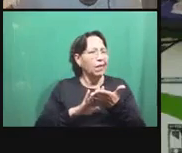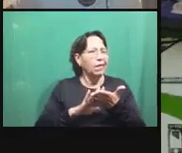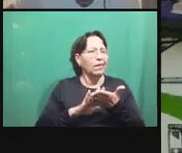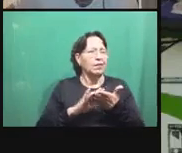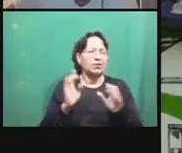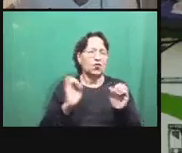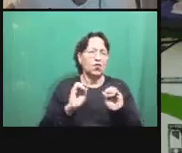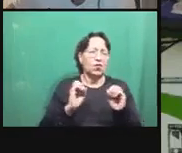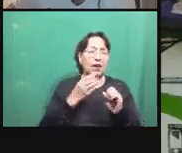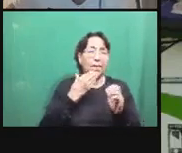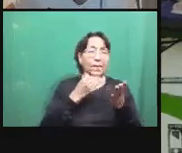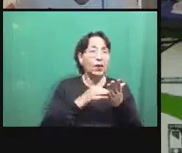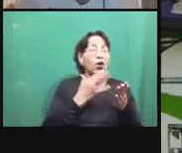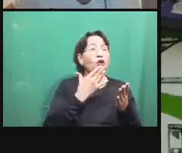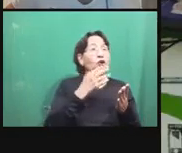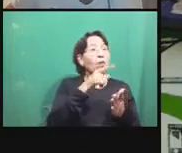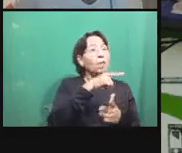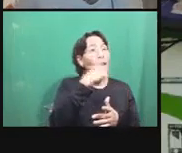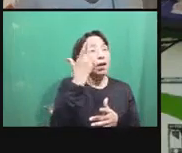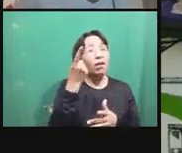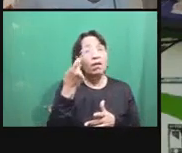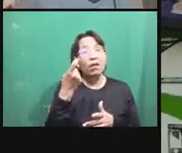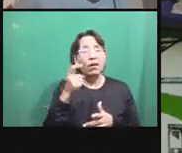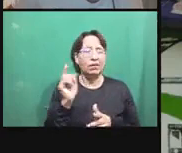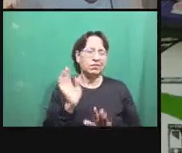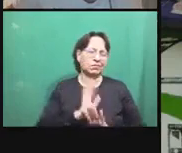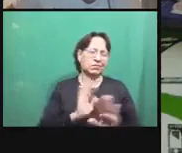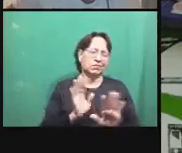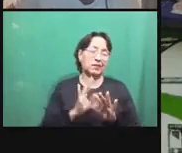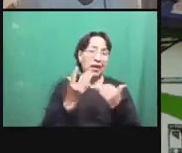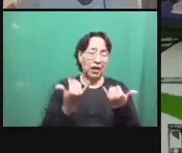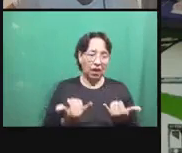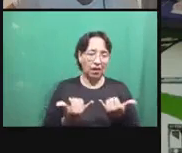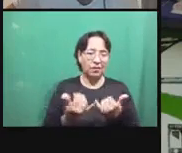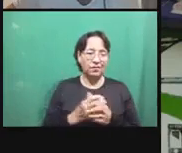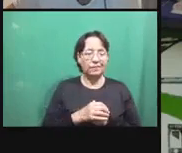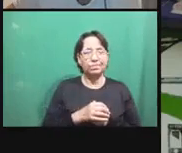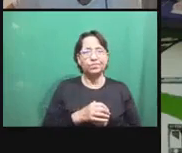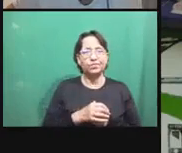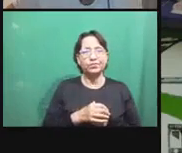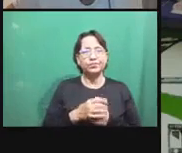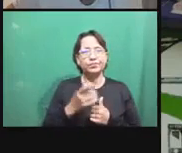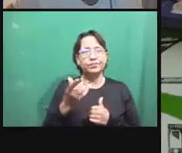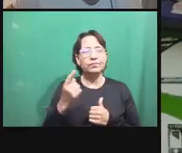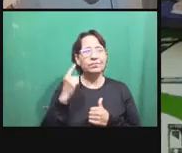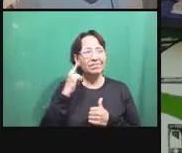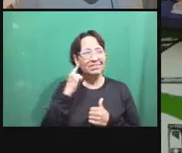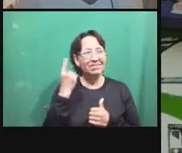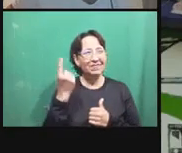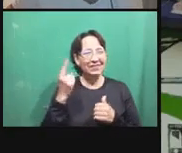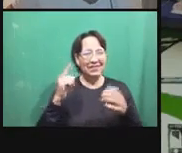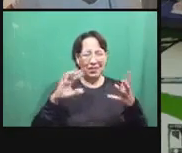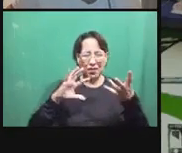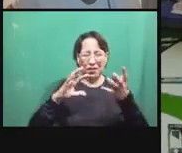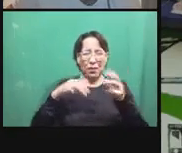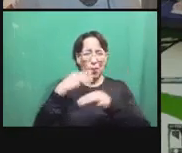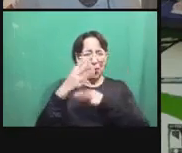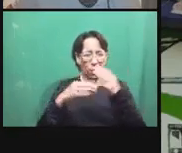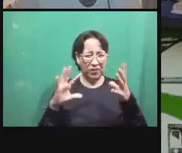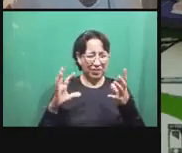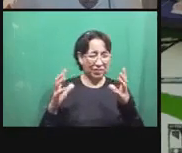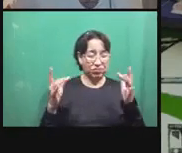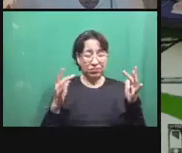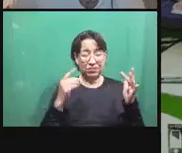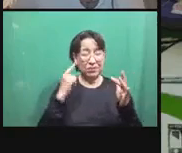o blancos. Hoy, con el susurro de las maquinarias de guerra que suenan a través del planeta, no podemos imaginar un